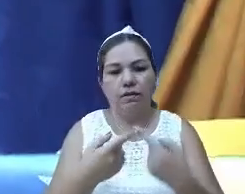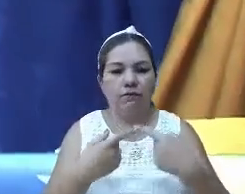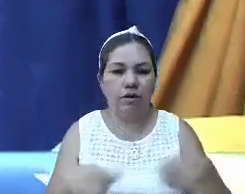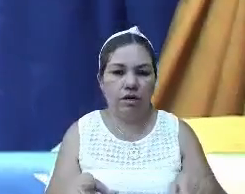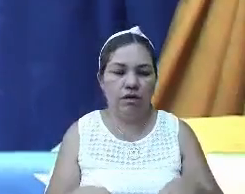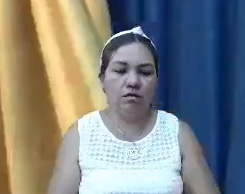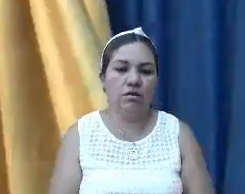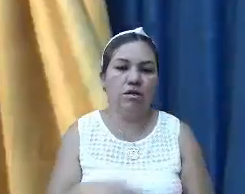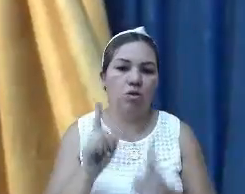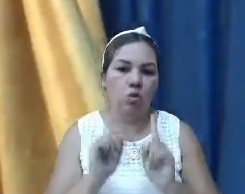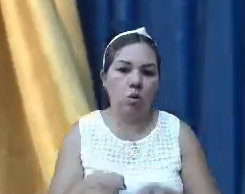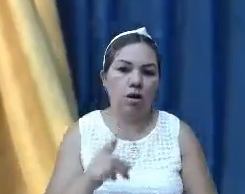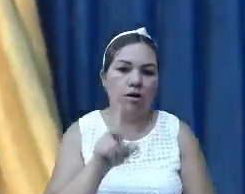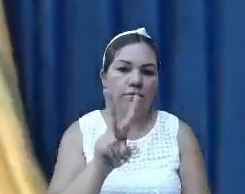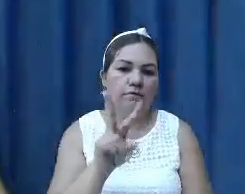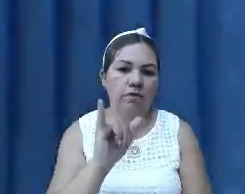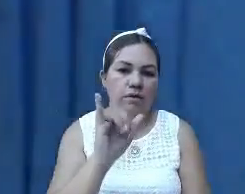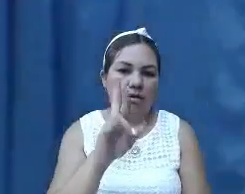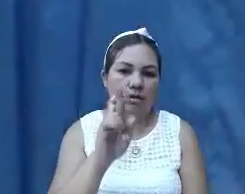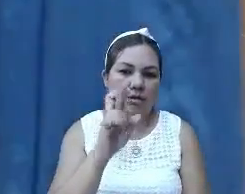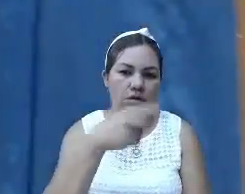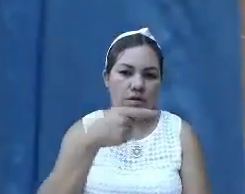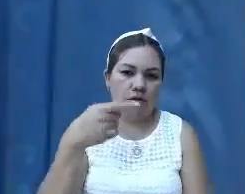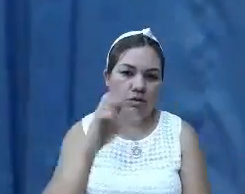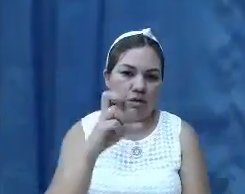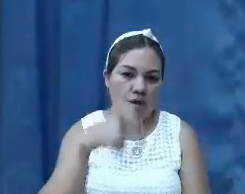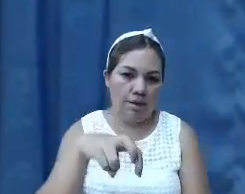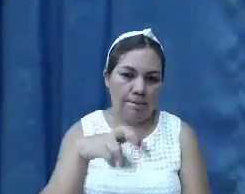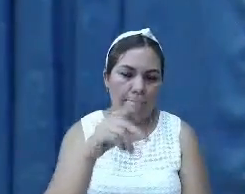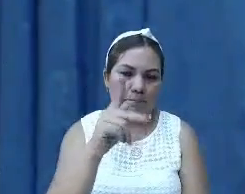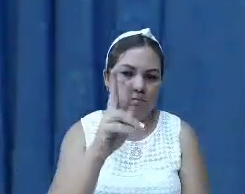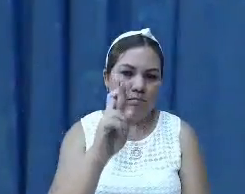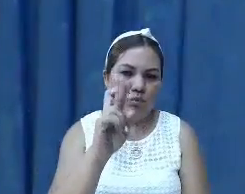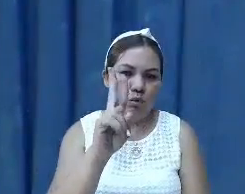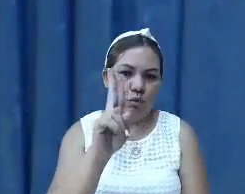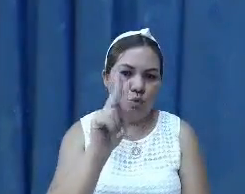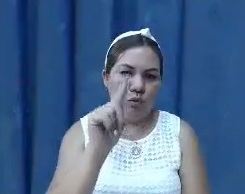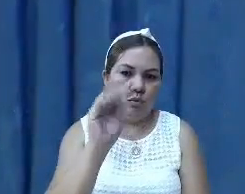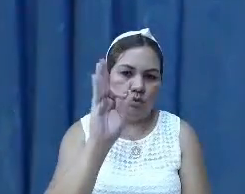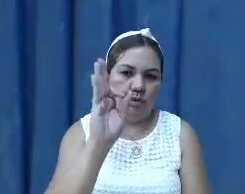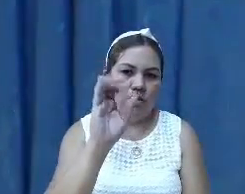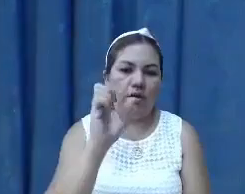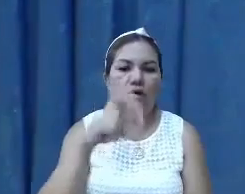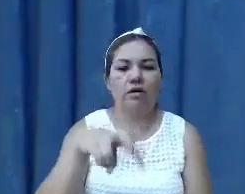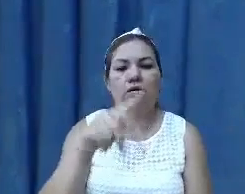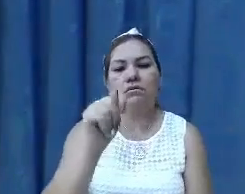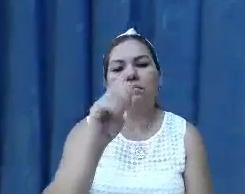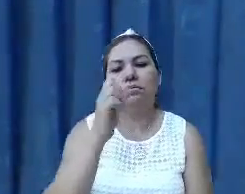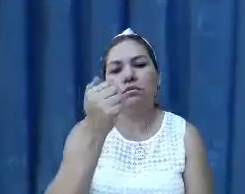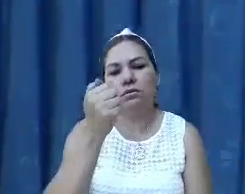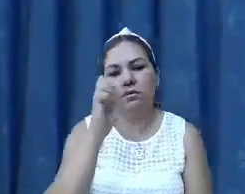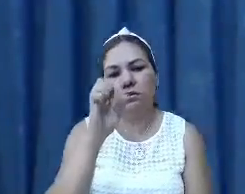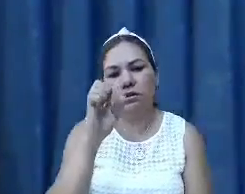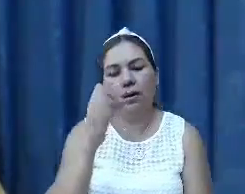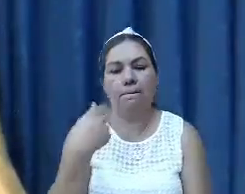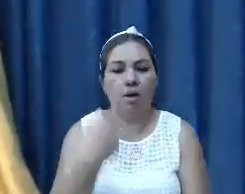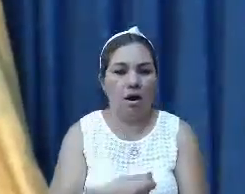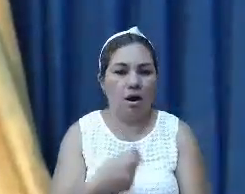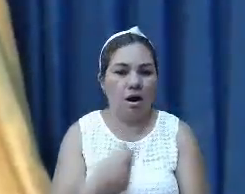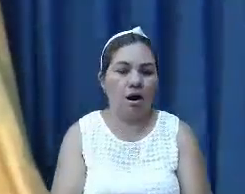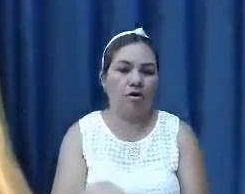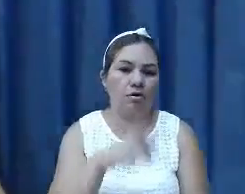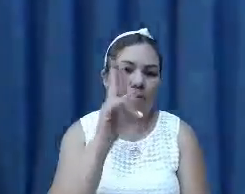vírgenes prudentes que pagaron el precio por la unción. Cuando vino el esposo, esas